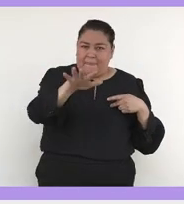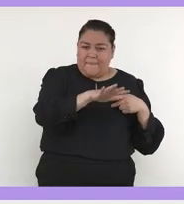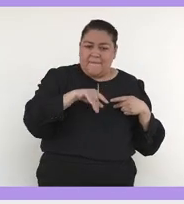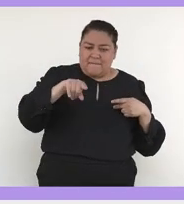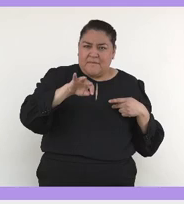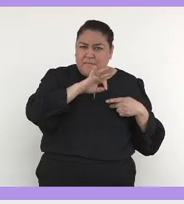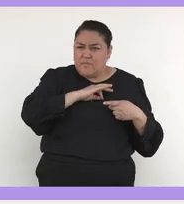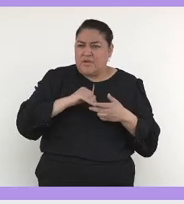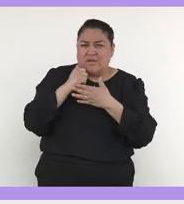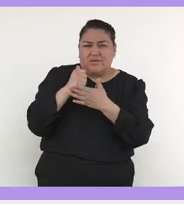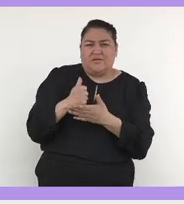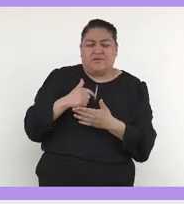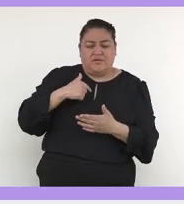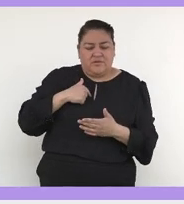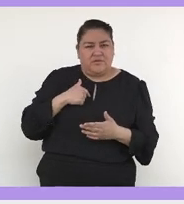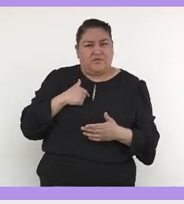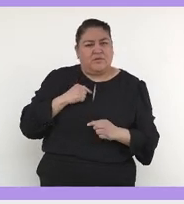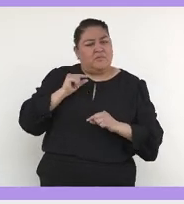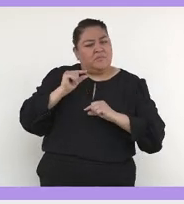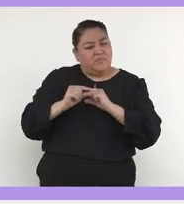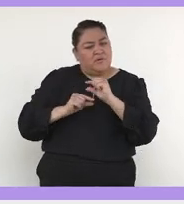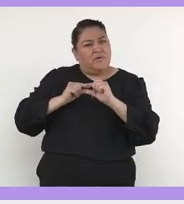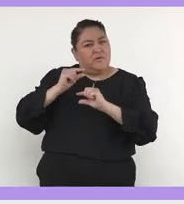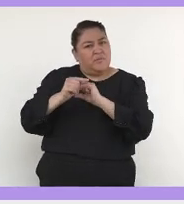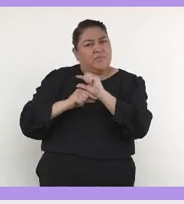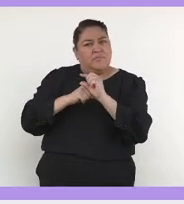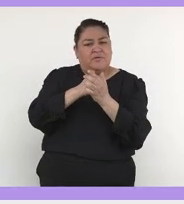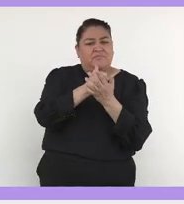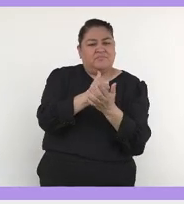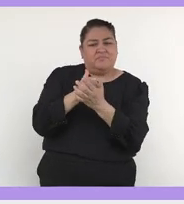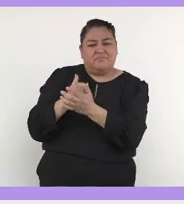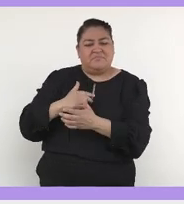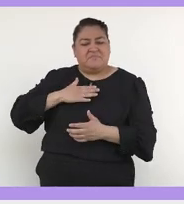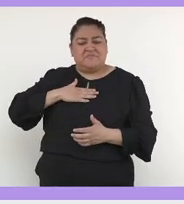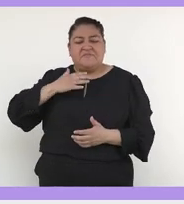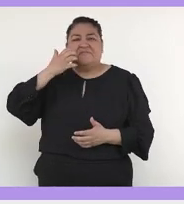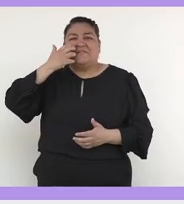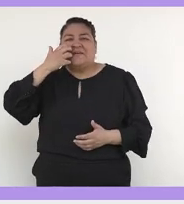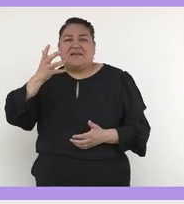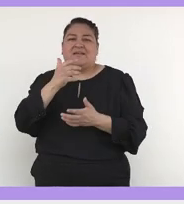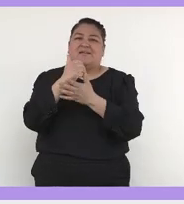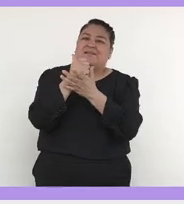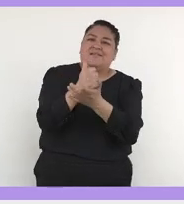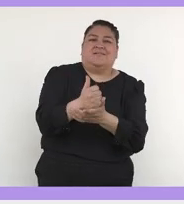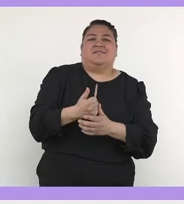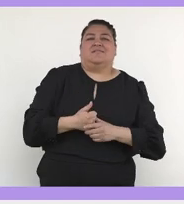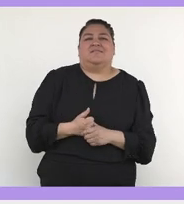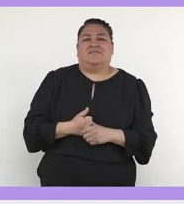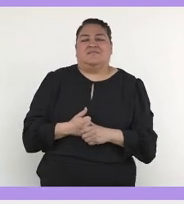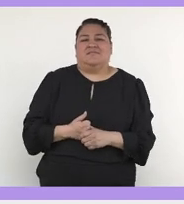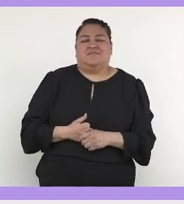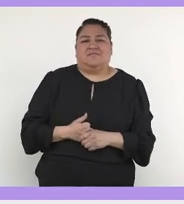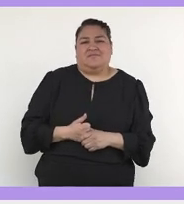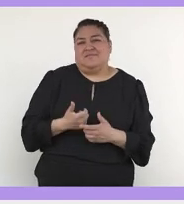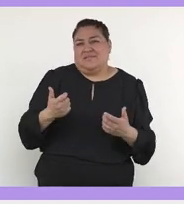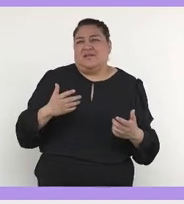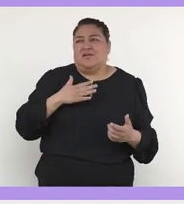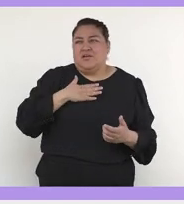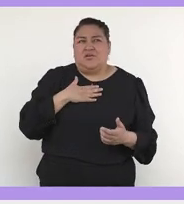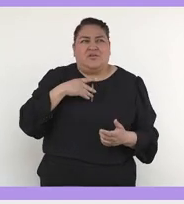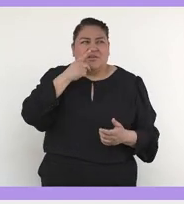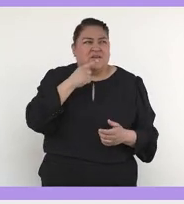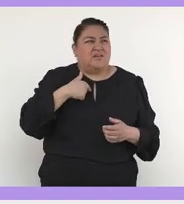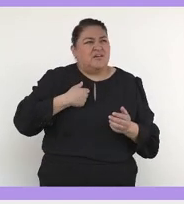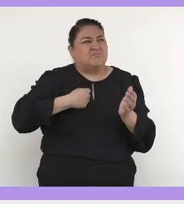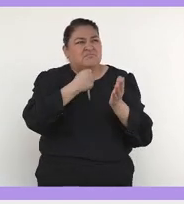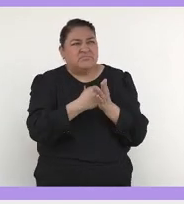tranquila de que me he ido convirtiendo con con el tiempo en la persona que yo decía que era que no De repente también es una sorpresa no quiero luchar por esto